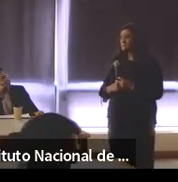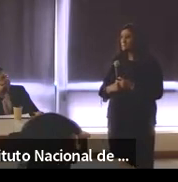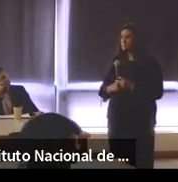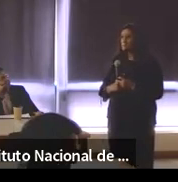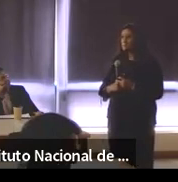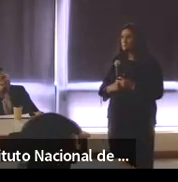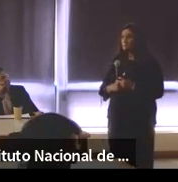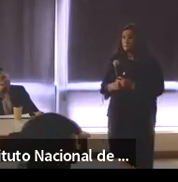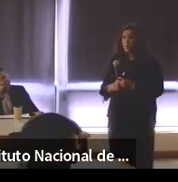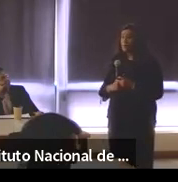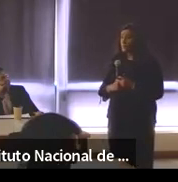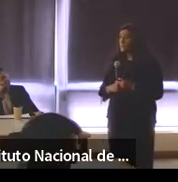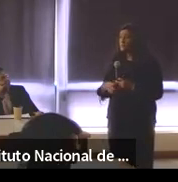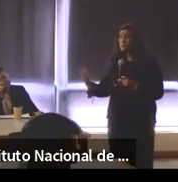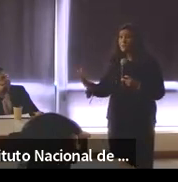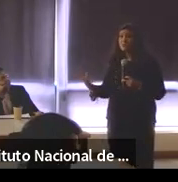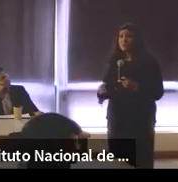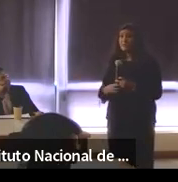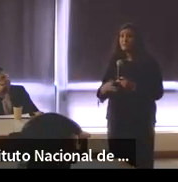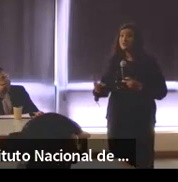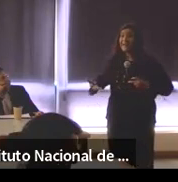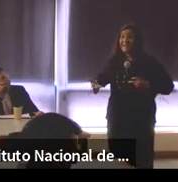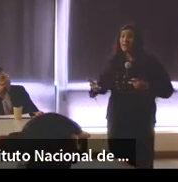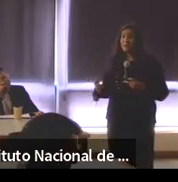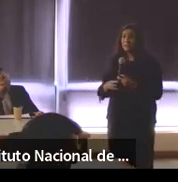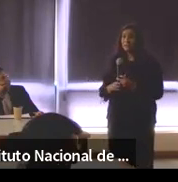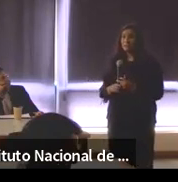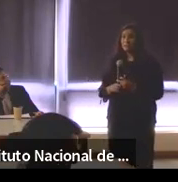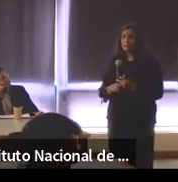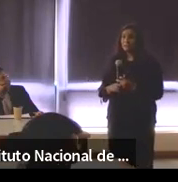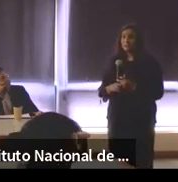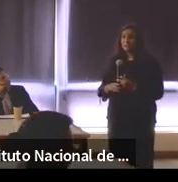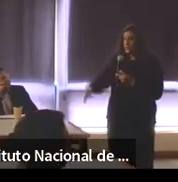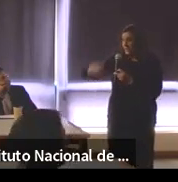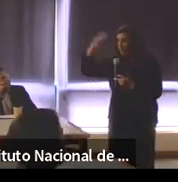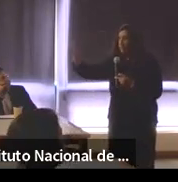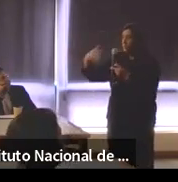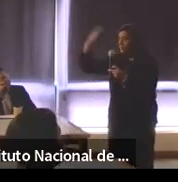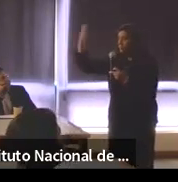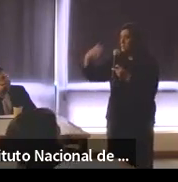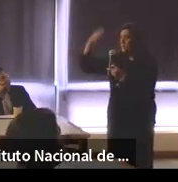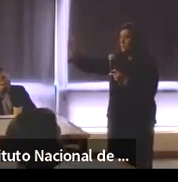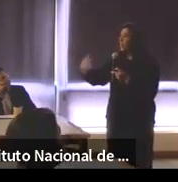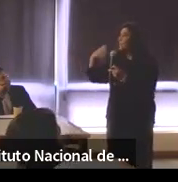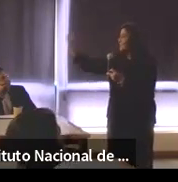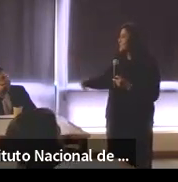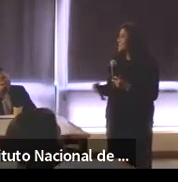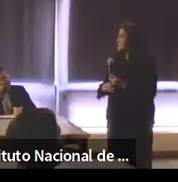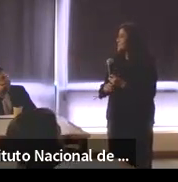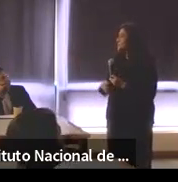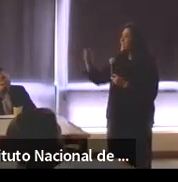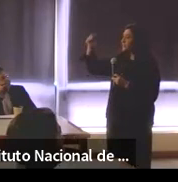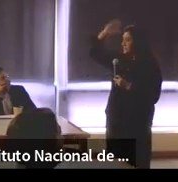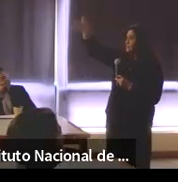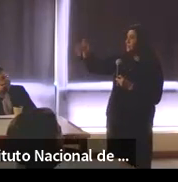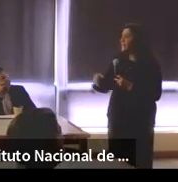mano no porque estamos en una sociedad que nos creó así nos creó competitivos